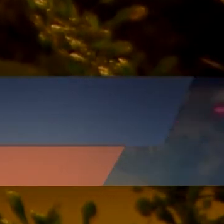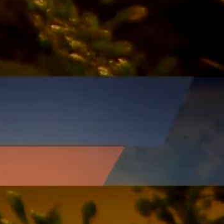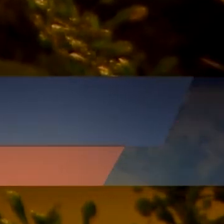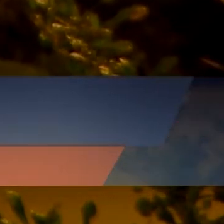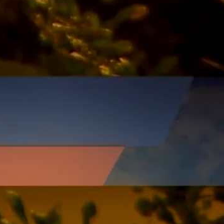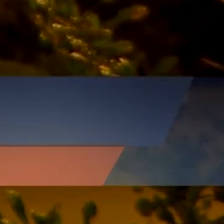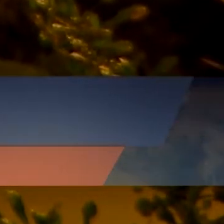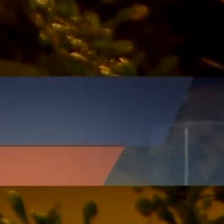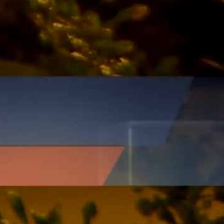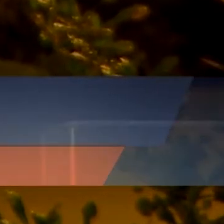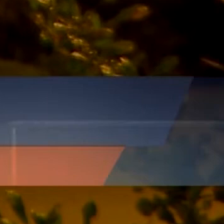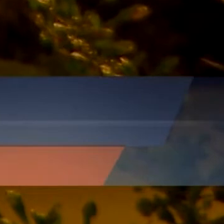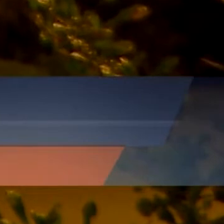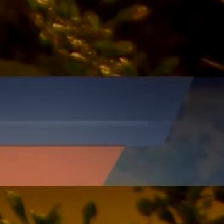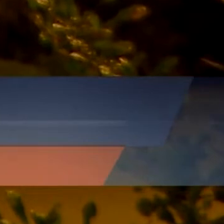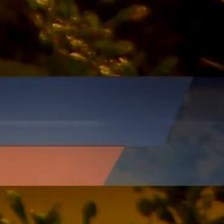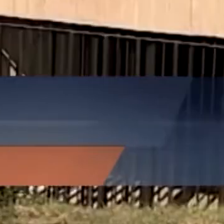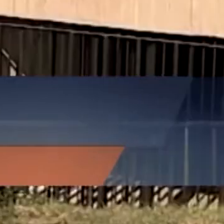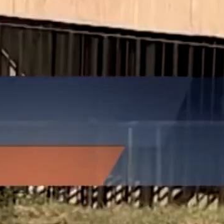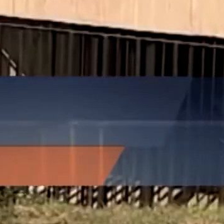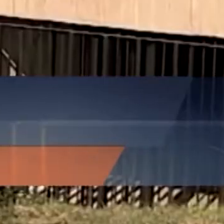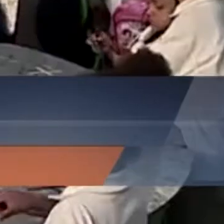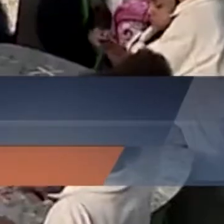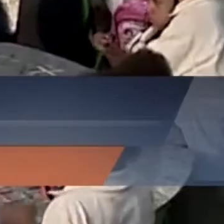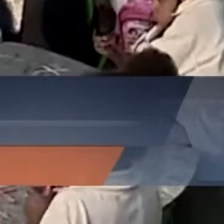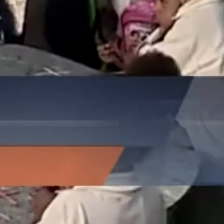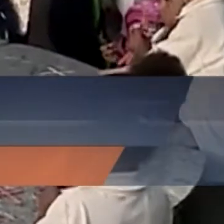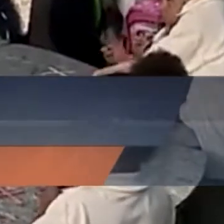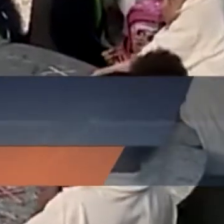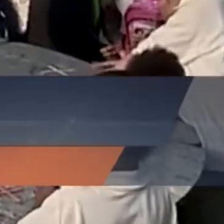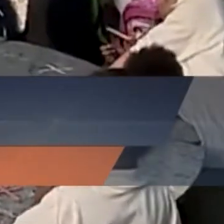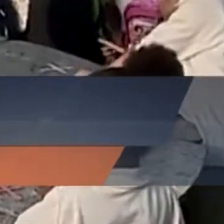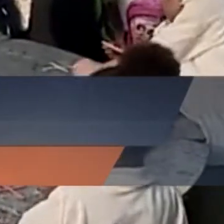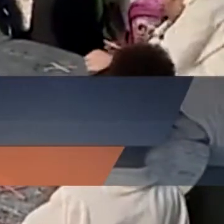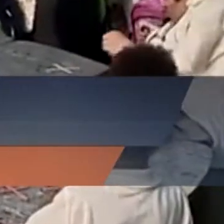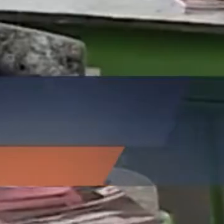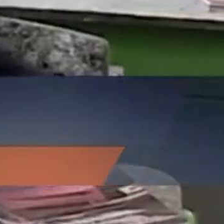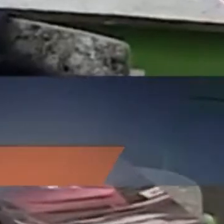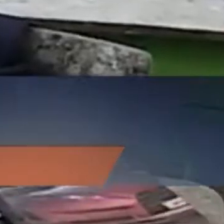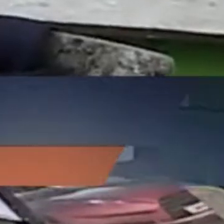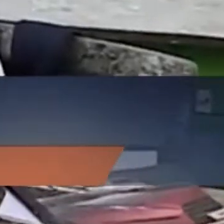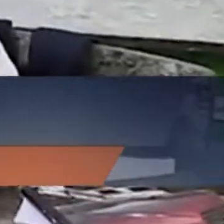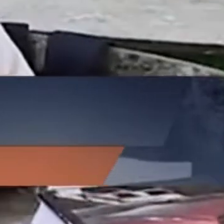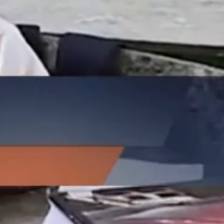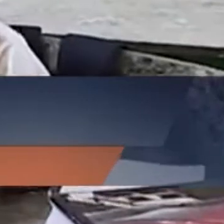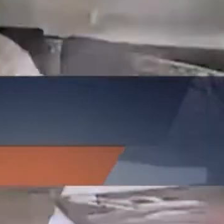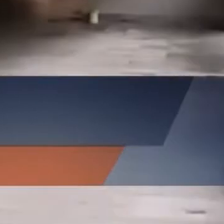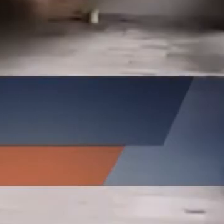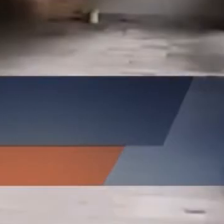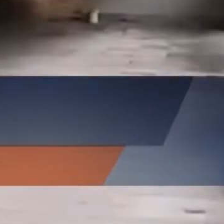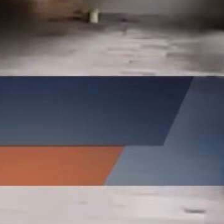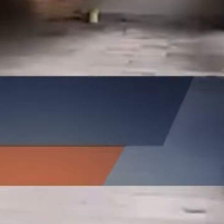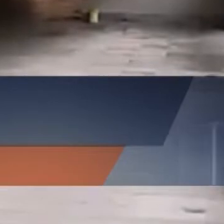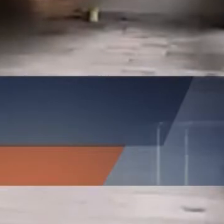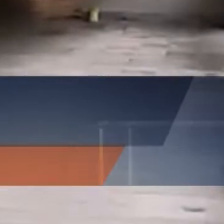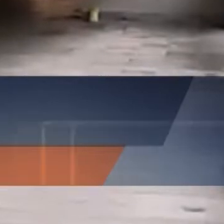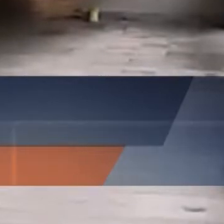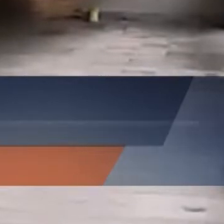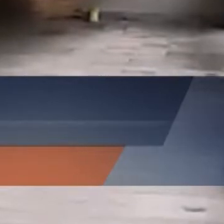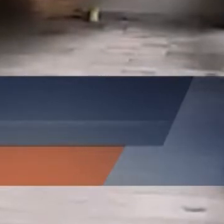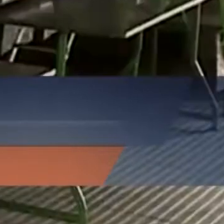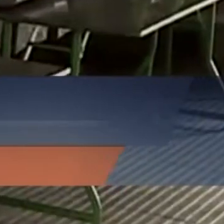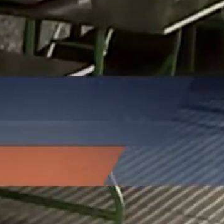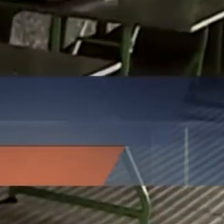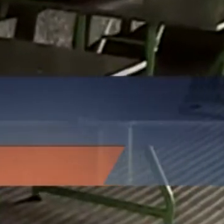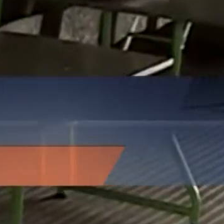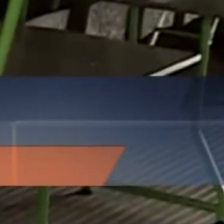la vez que todo su sistema eléctrico. Esta es la sede panorama de la institución educativa Gabriel García Márquez en la Comuna 1 de Yumbo.